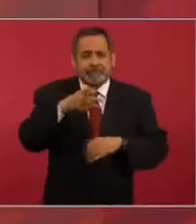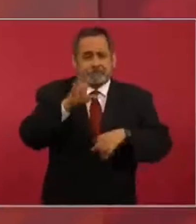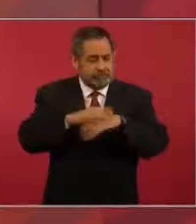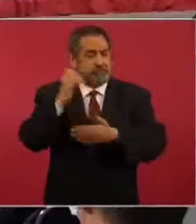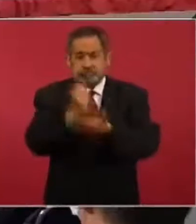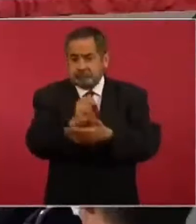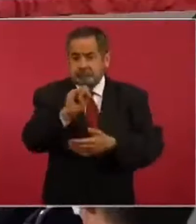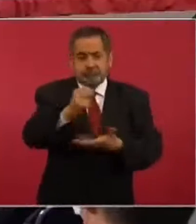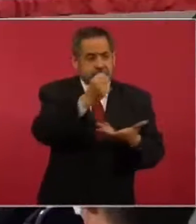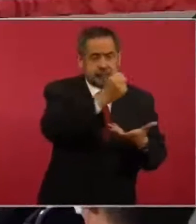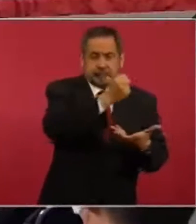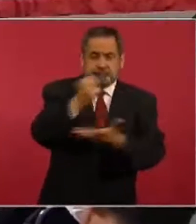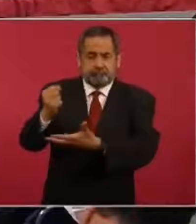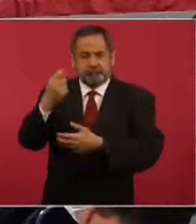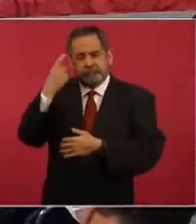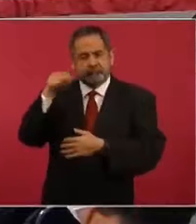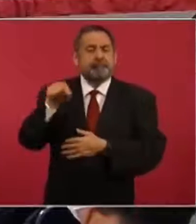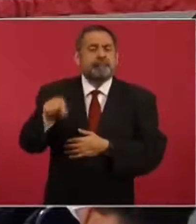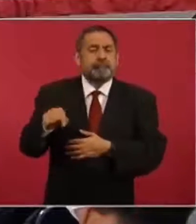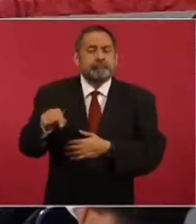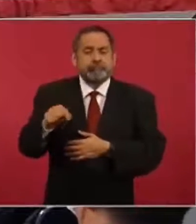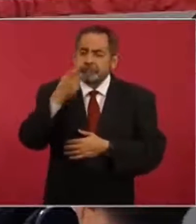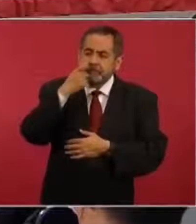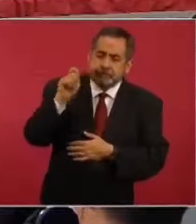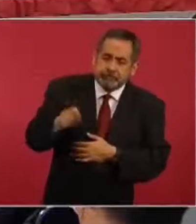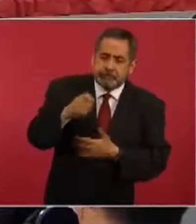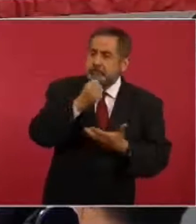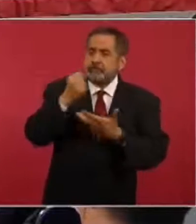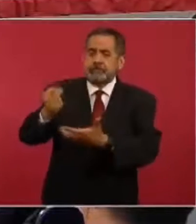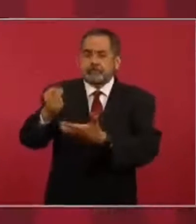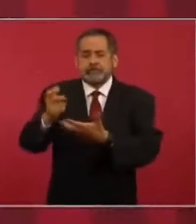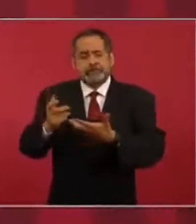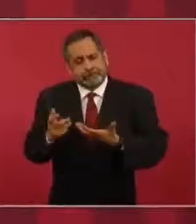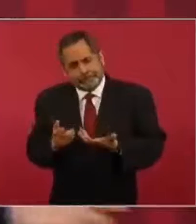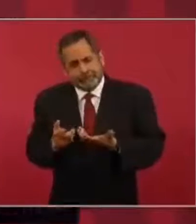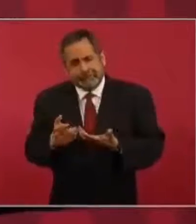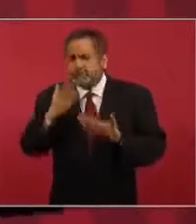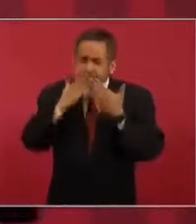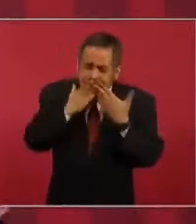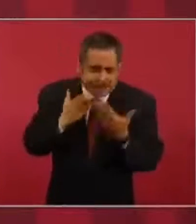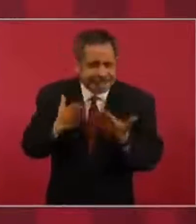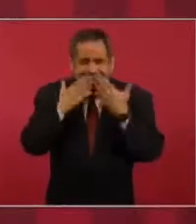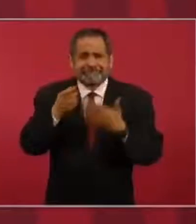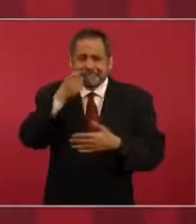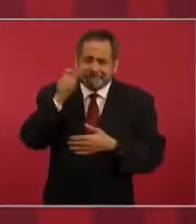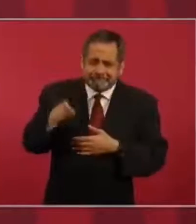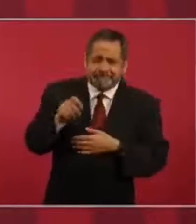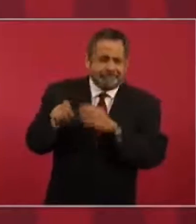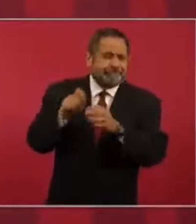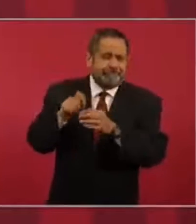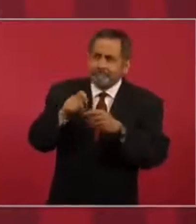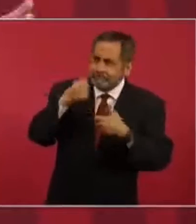recursos para Ucrania y está bien, porque